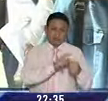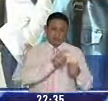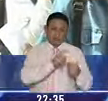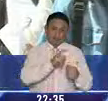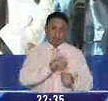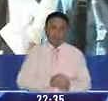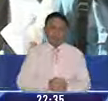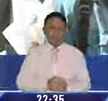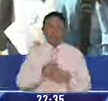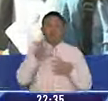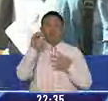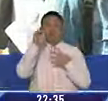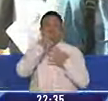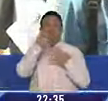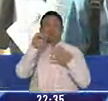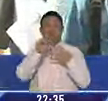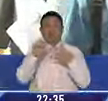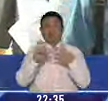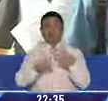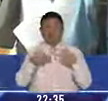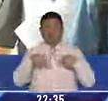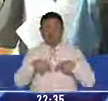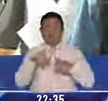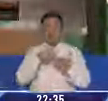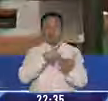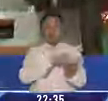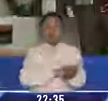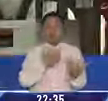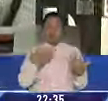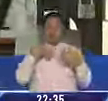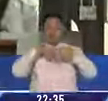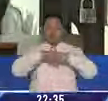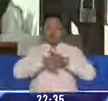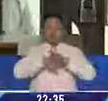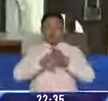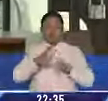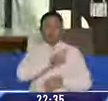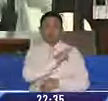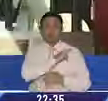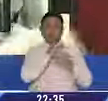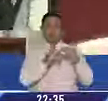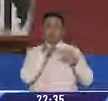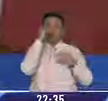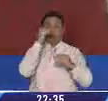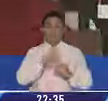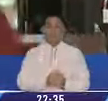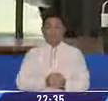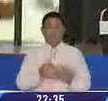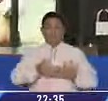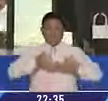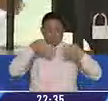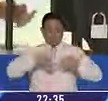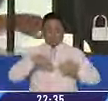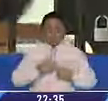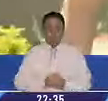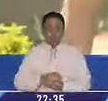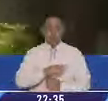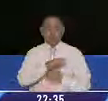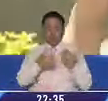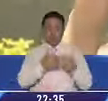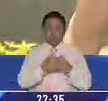CENESID indica que se encuentra trabajando en un proyecto de ingreso a la educación superior que garantice la igualdad